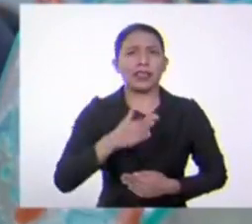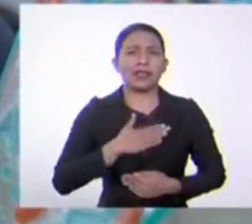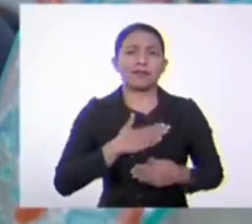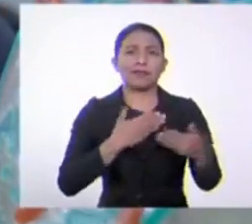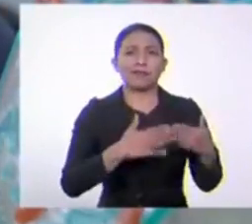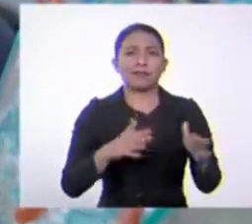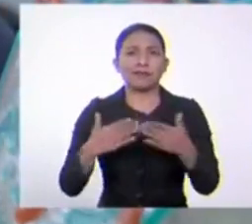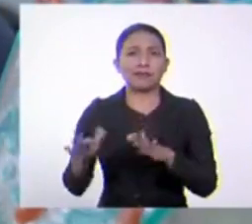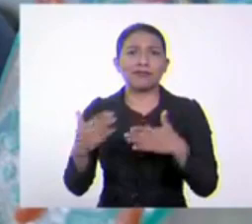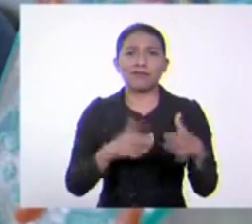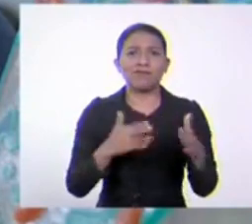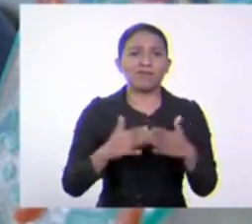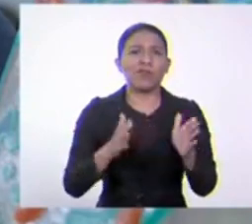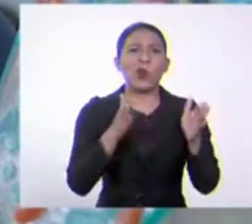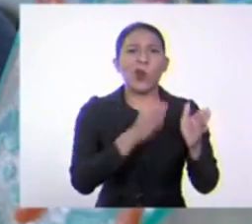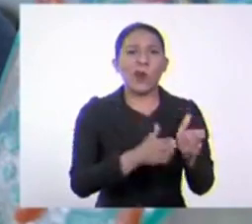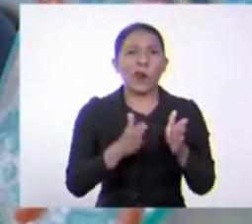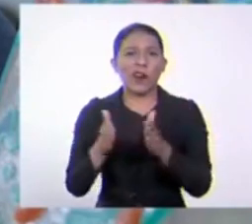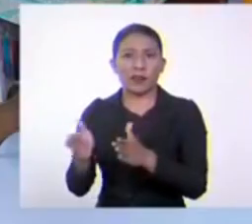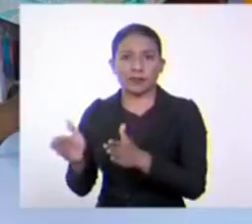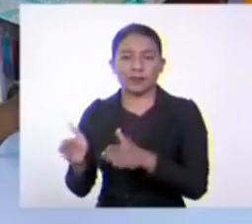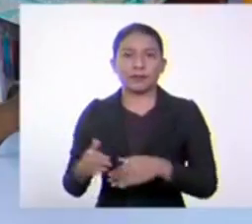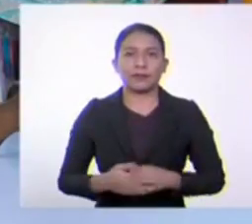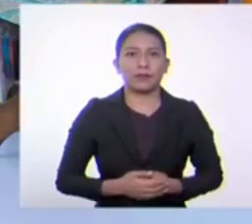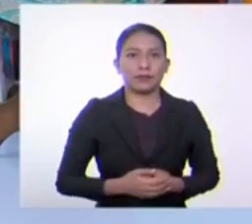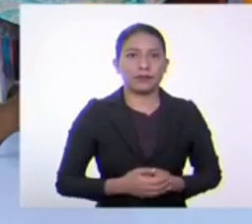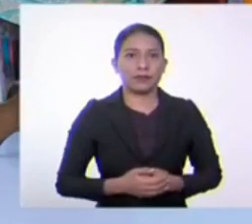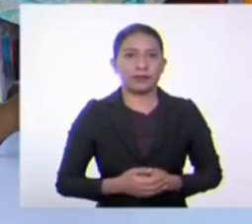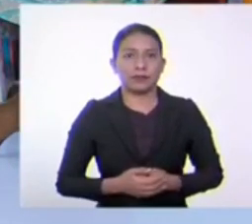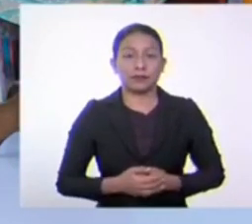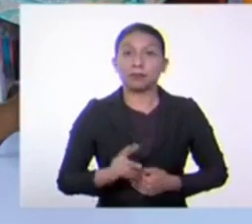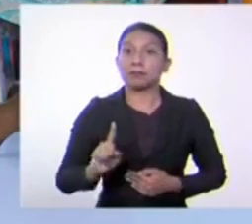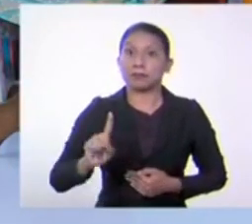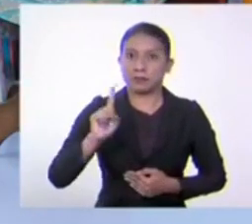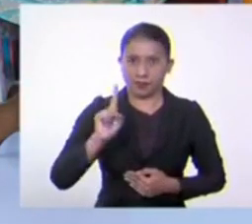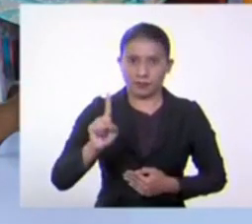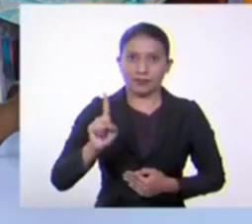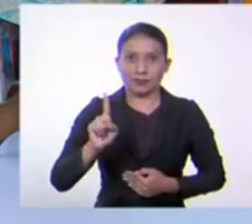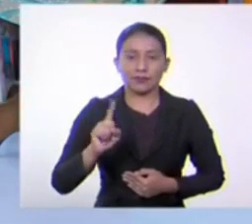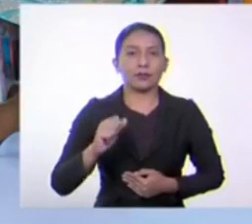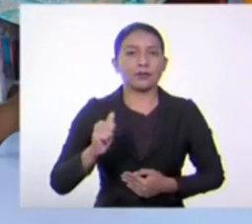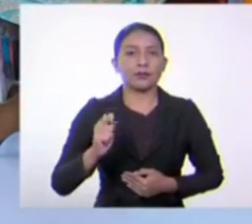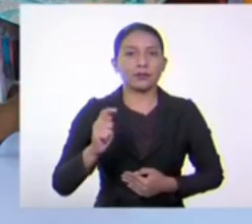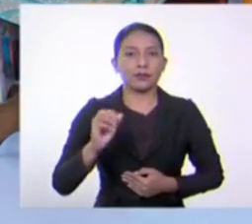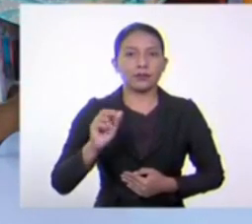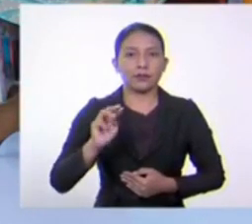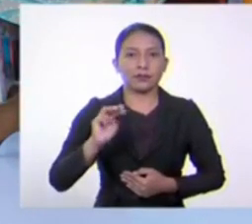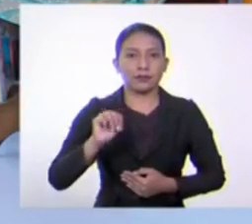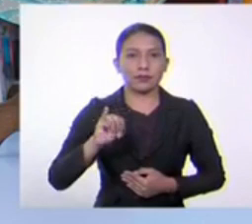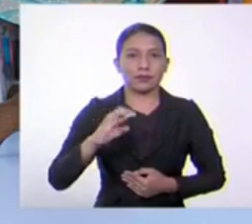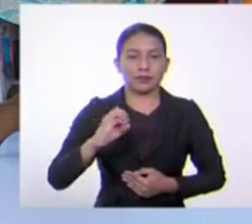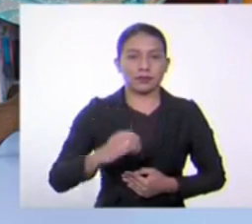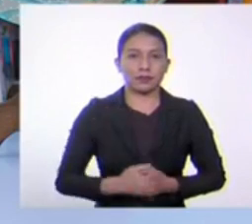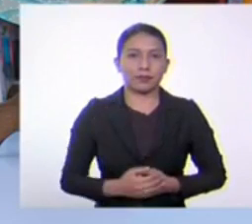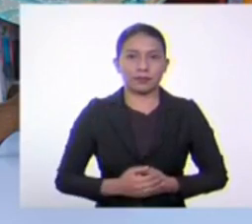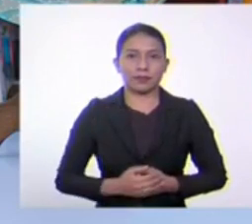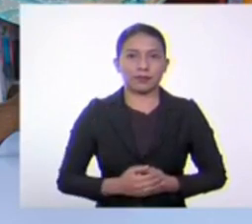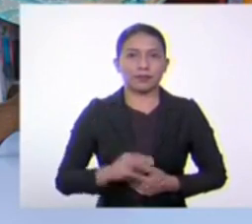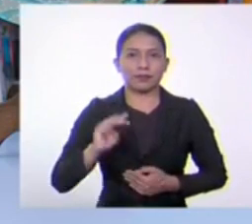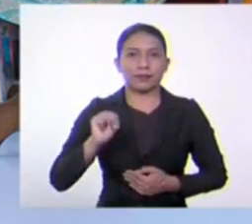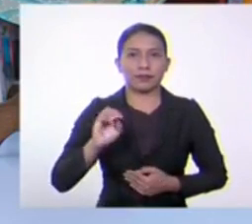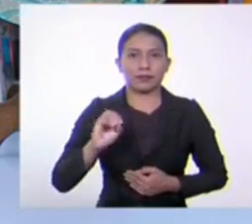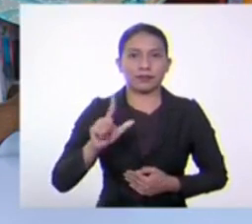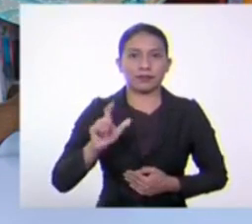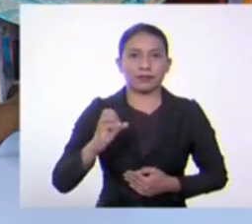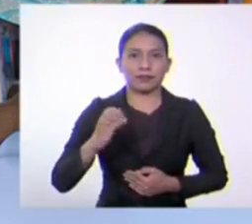niveles de organización de la materia. El primero es el atómico y el molecular. La